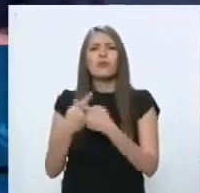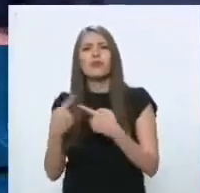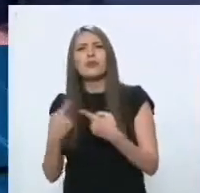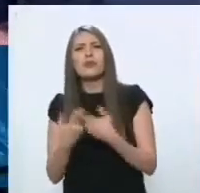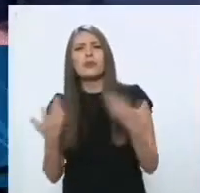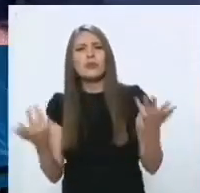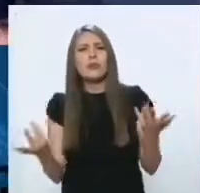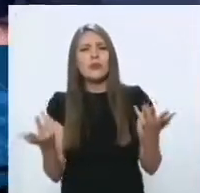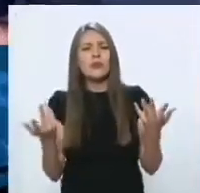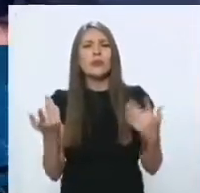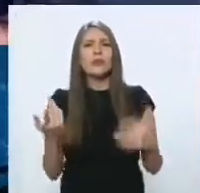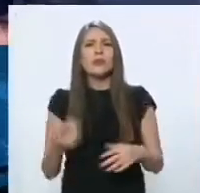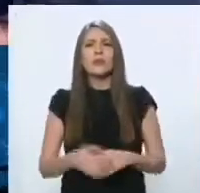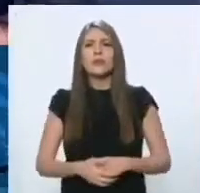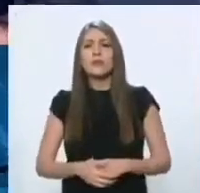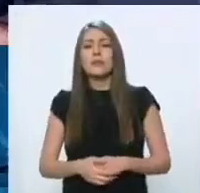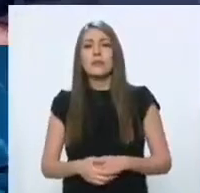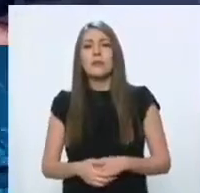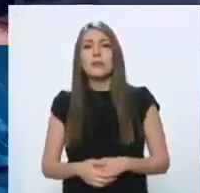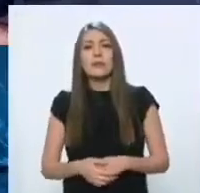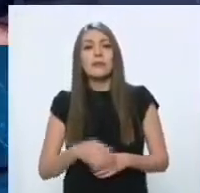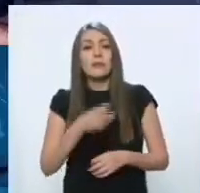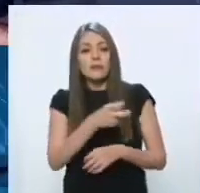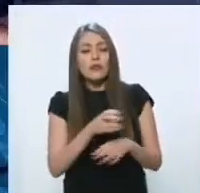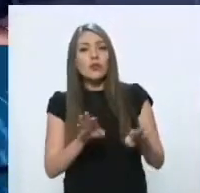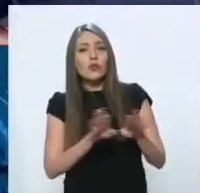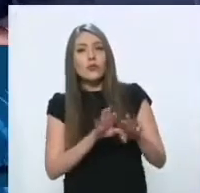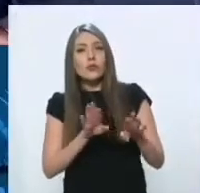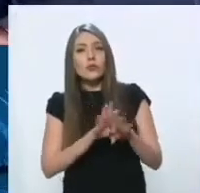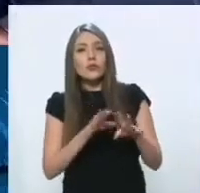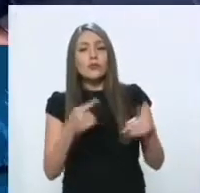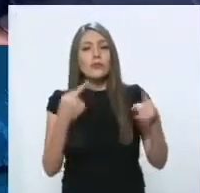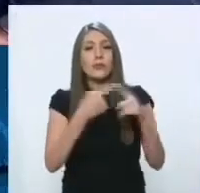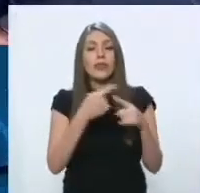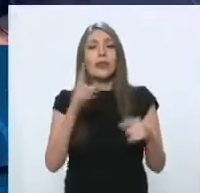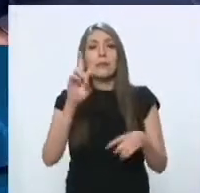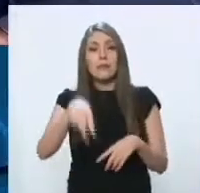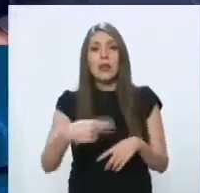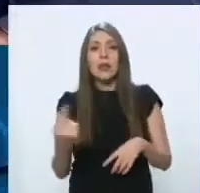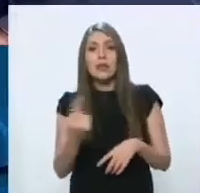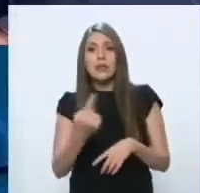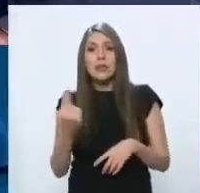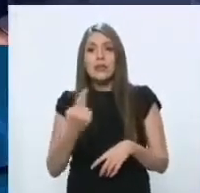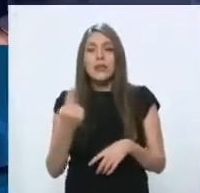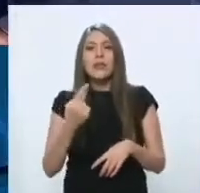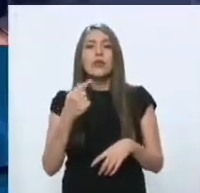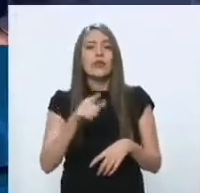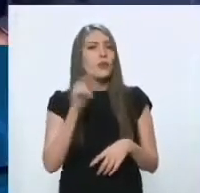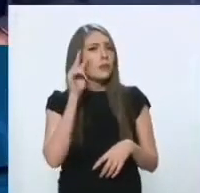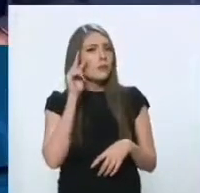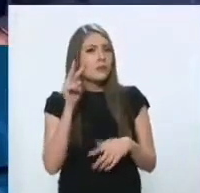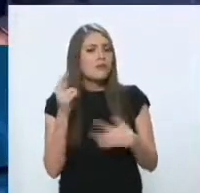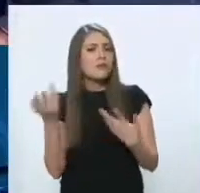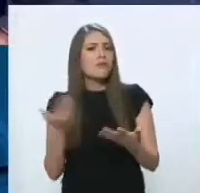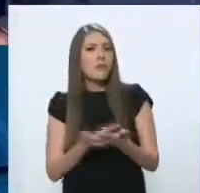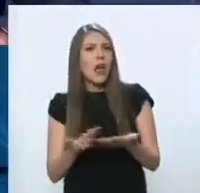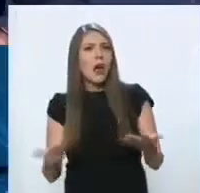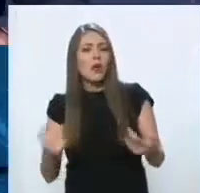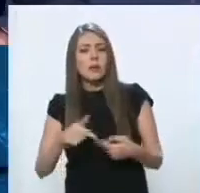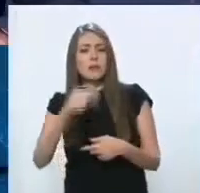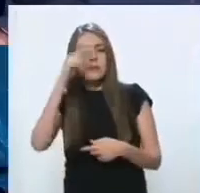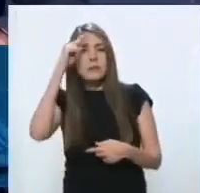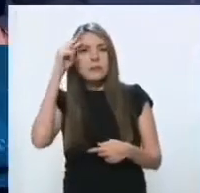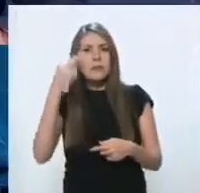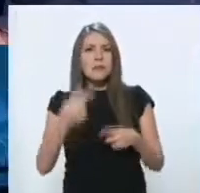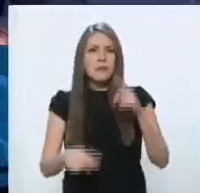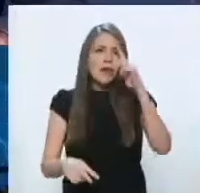es absolutamente necesaria para una democracia, para construir una sociedad. ¿Tú ves una oposición con argumentos el día de hoy en México, en